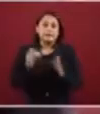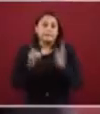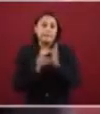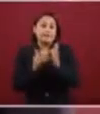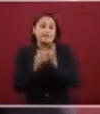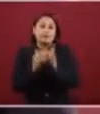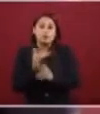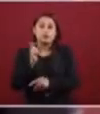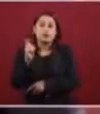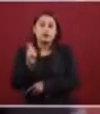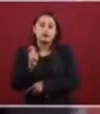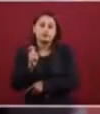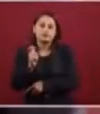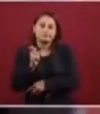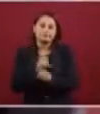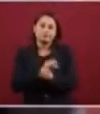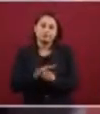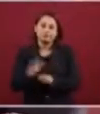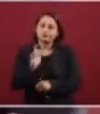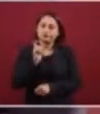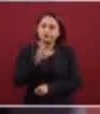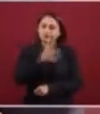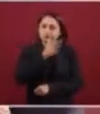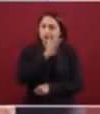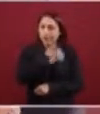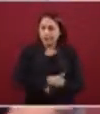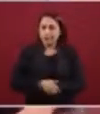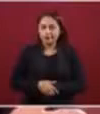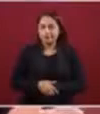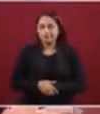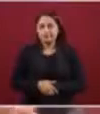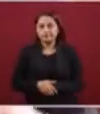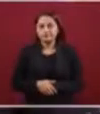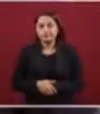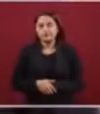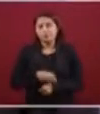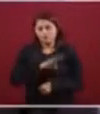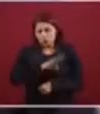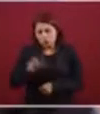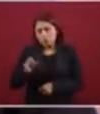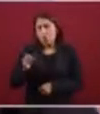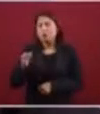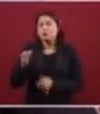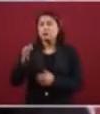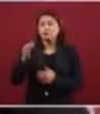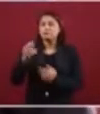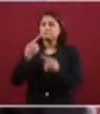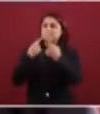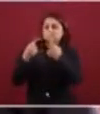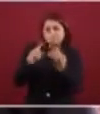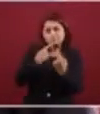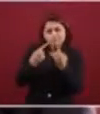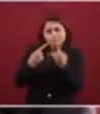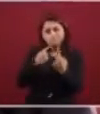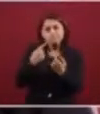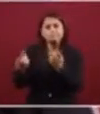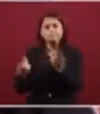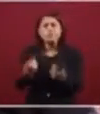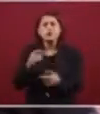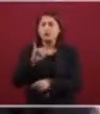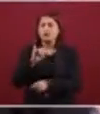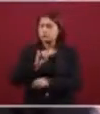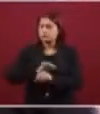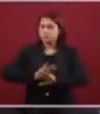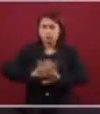este momento no tenemos. Definitivamente se puede abrir las mesas de diálogo porque nosotros estamos a favor del